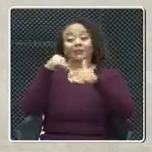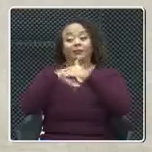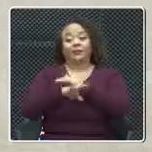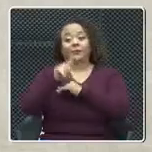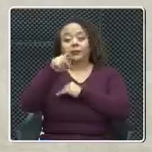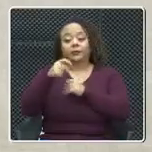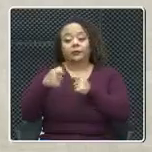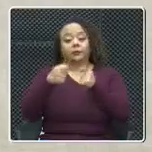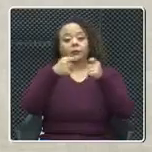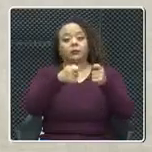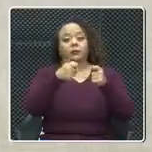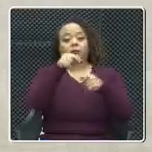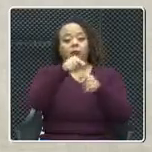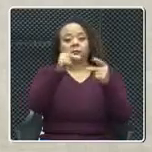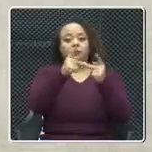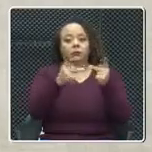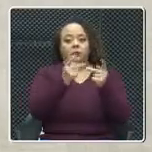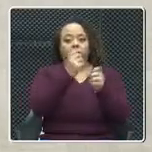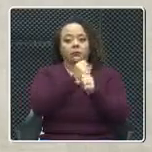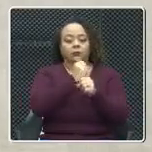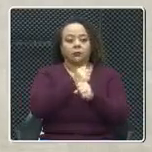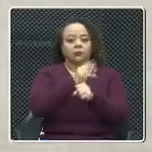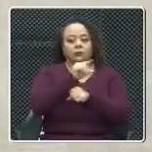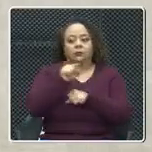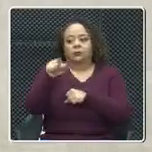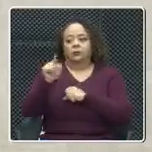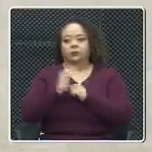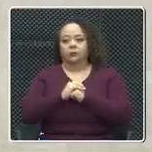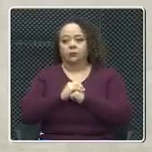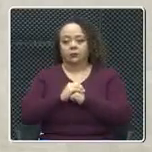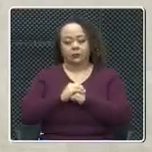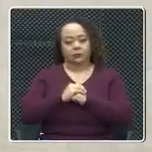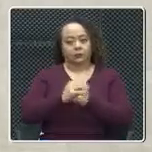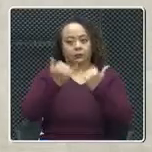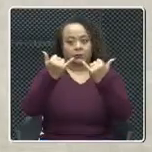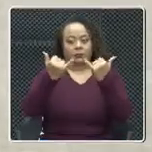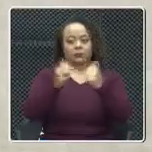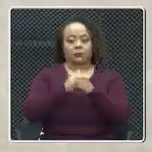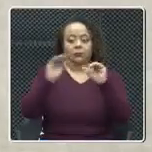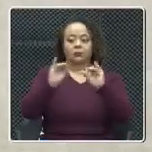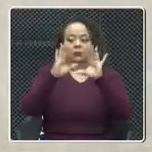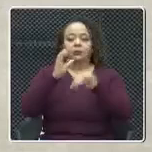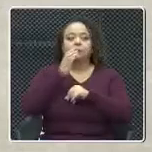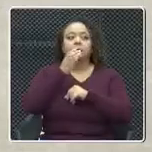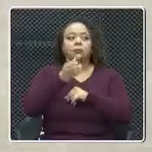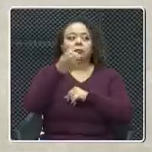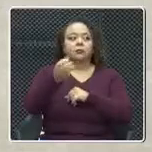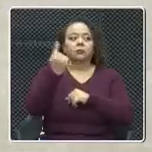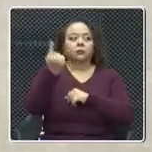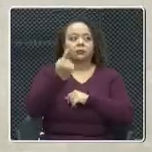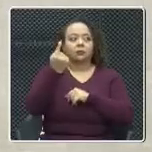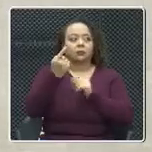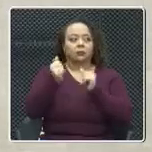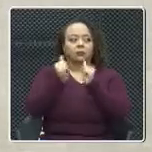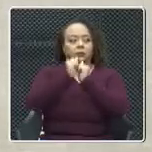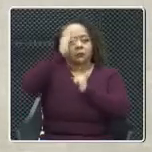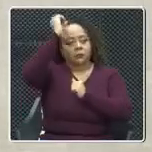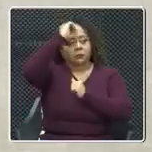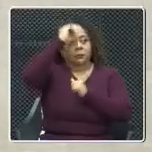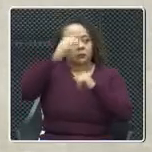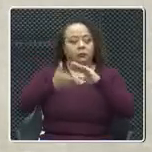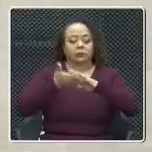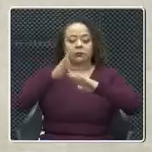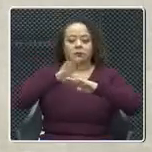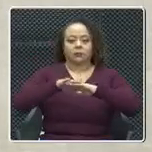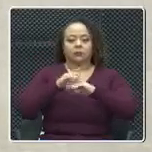le va a tener que dar este puesto de trabajo y no, ¿verdad? Y no devolverle. Ahora, claro que la recomendación siempre se va a hacer con un criterio